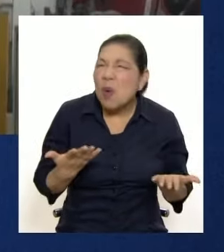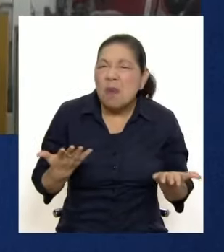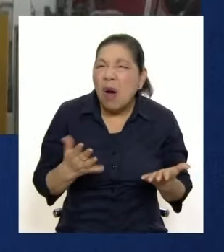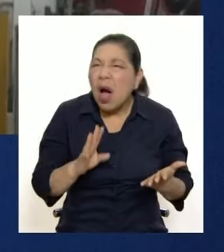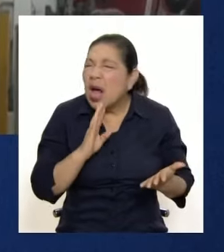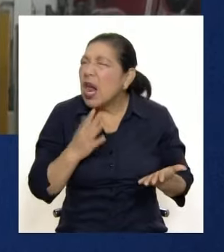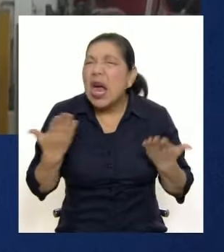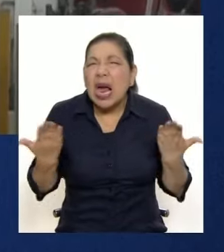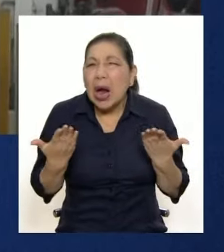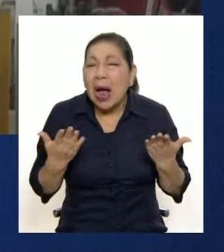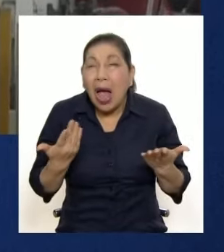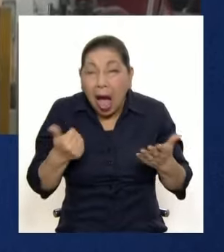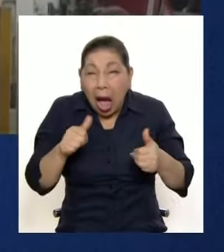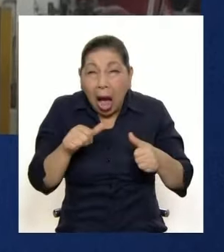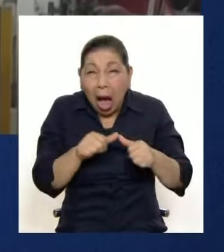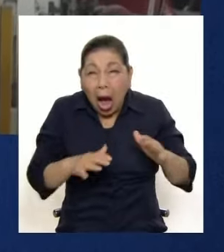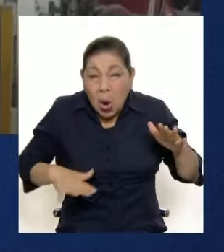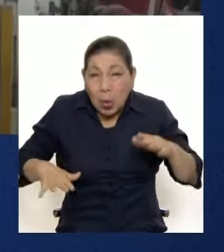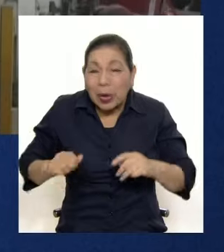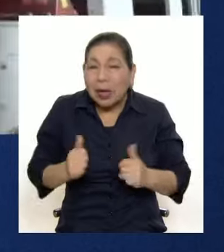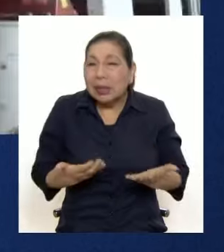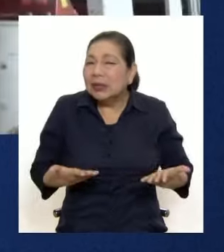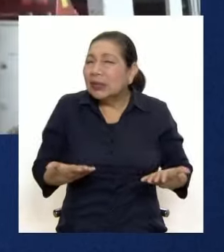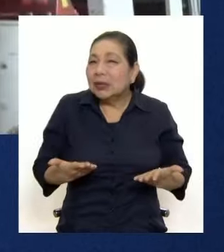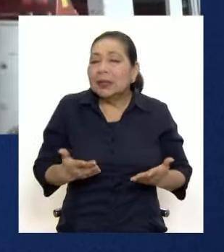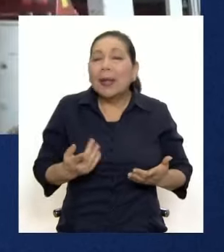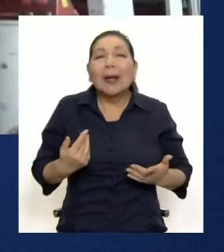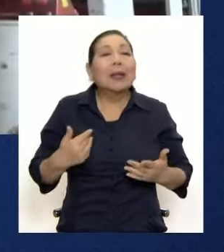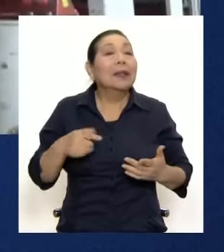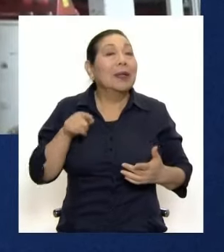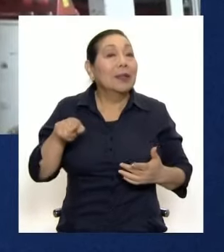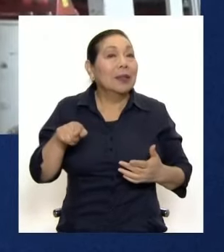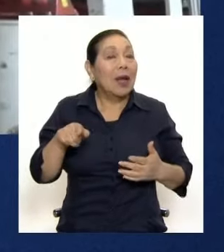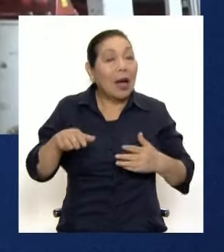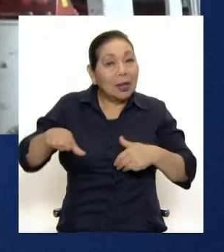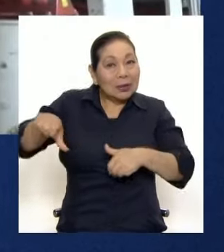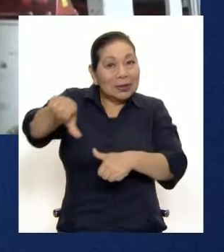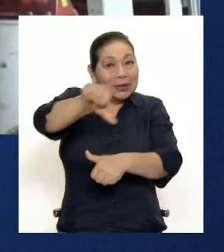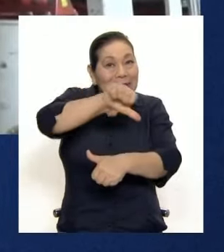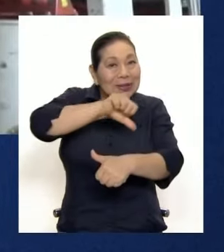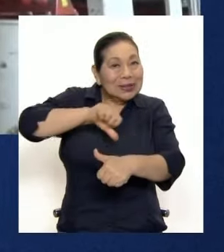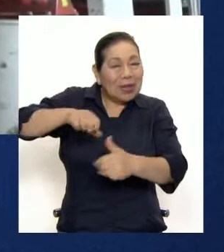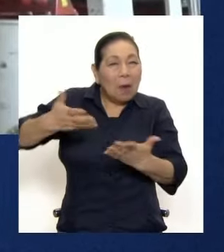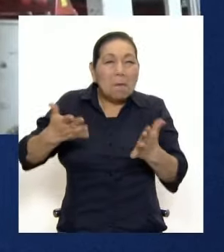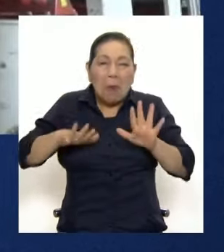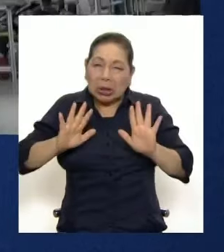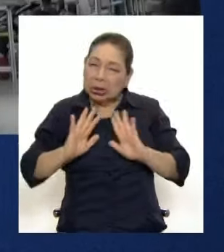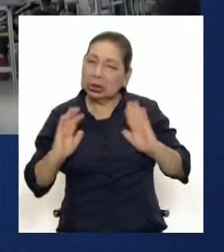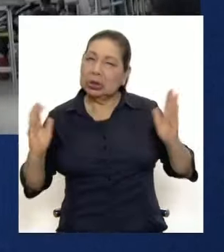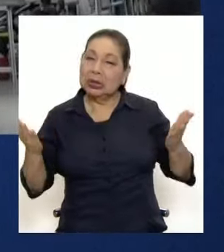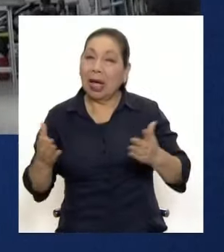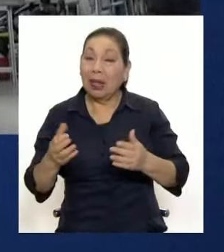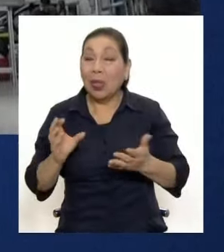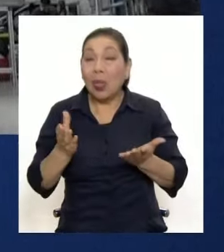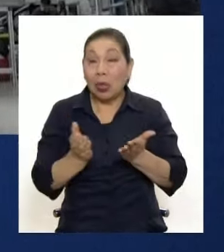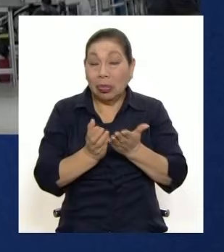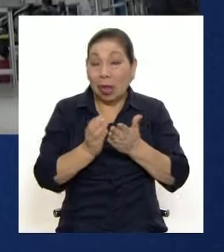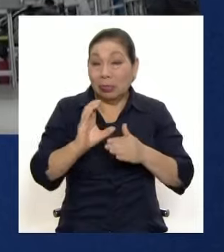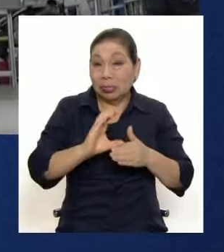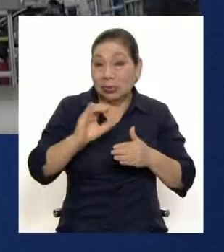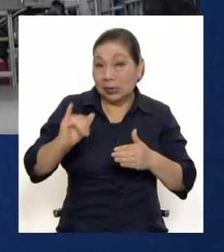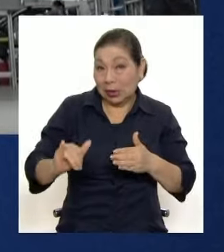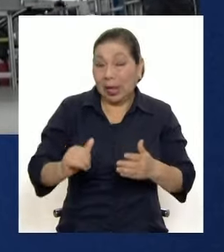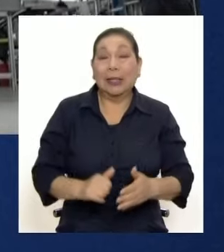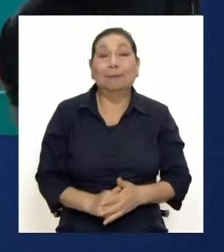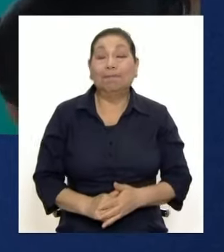hablando entre por ancón aucay corto o sea básicamente A los alrededores de el el puerto chancay porque